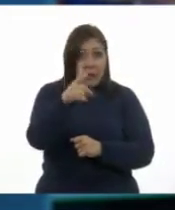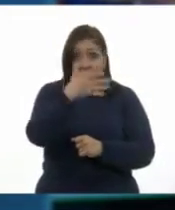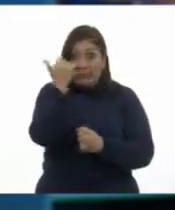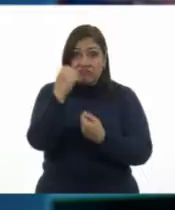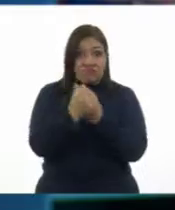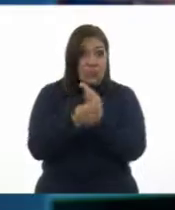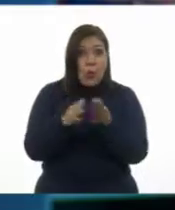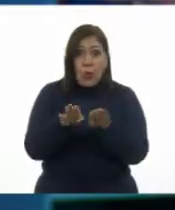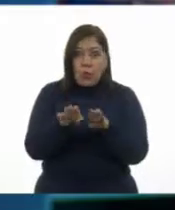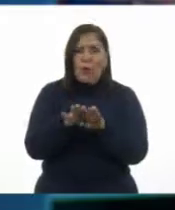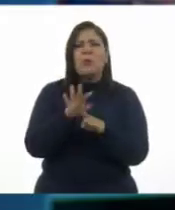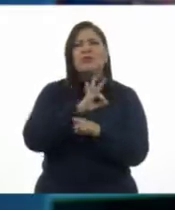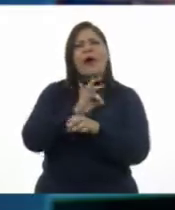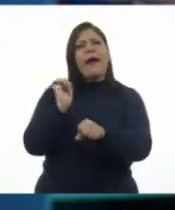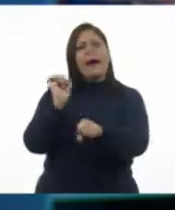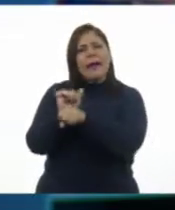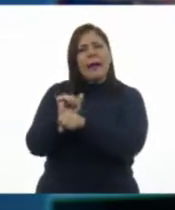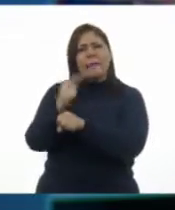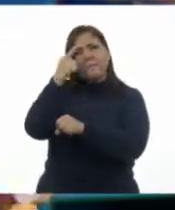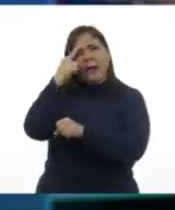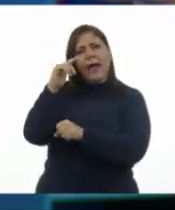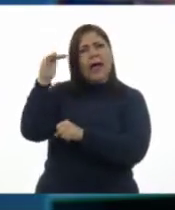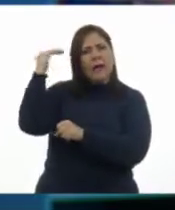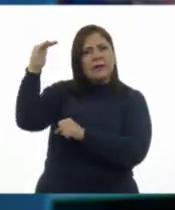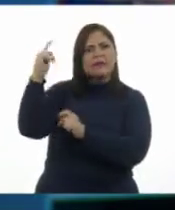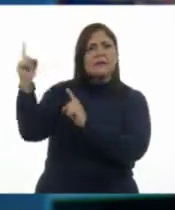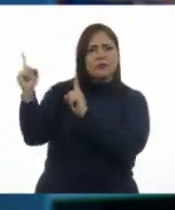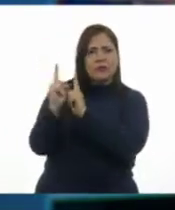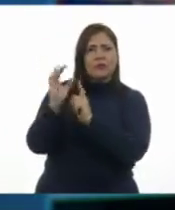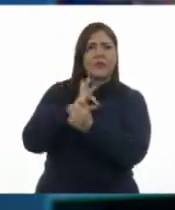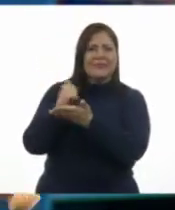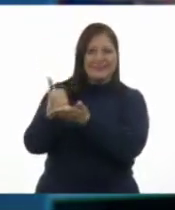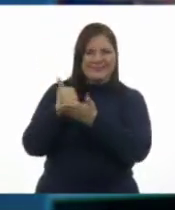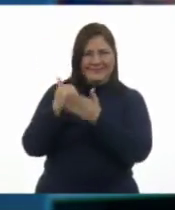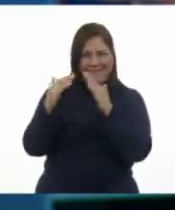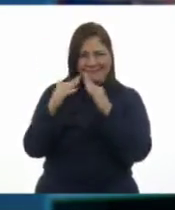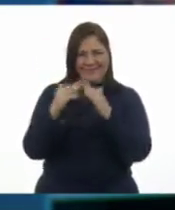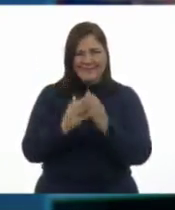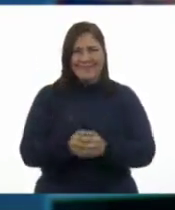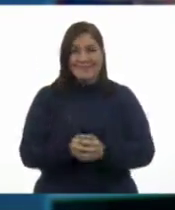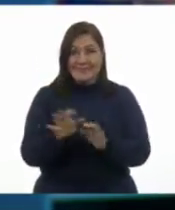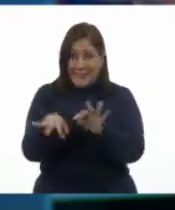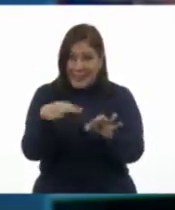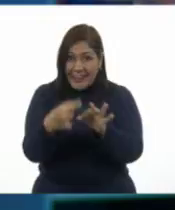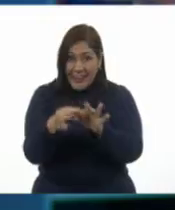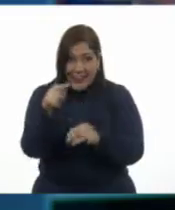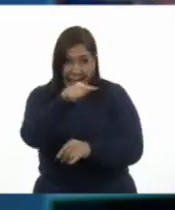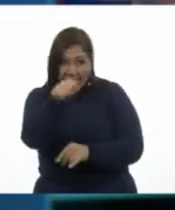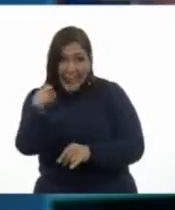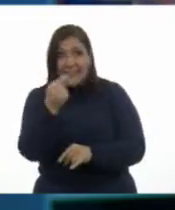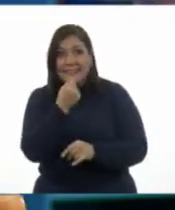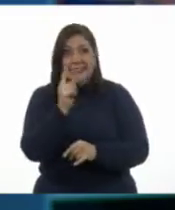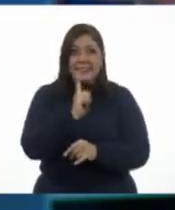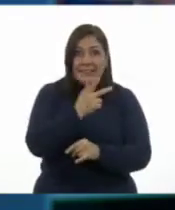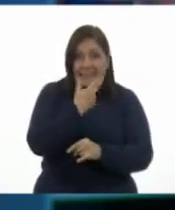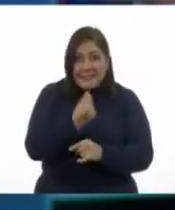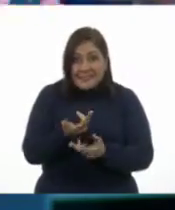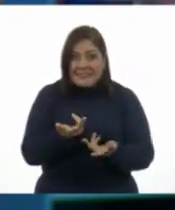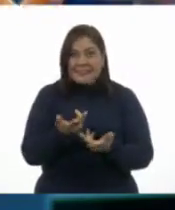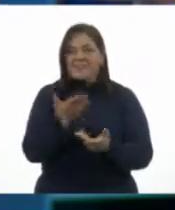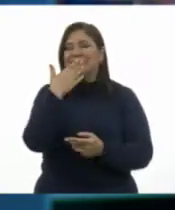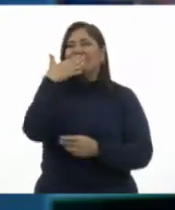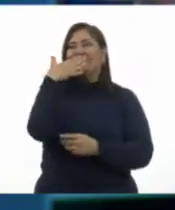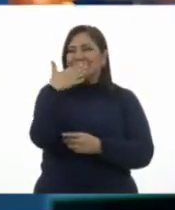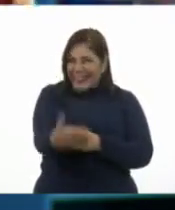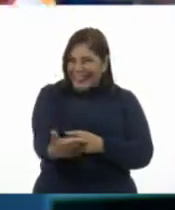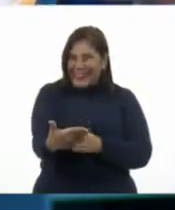sabes cómo hacerlo, pide ayuda en casa. ¿Lista? ¿Listo?